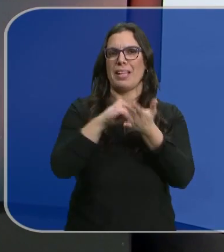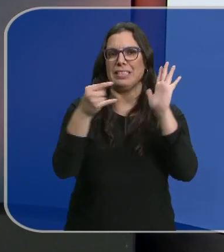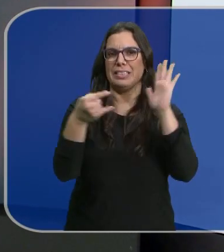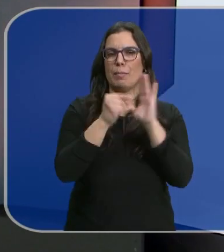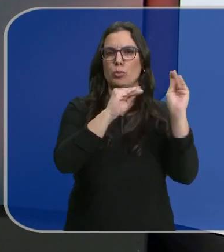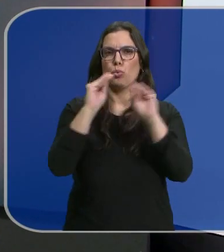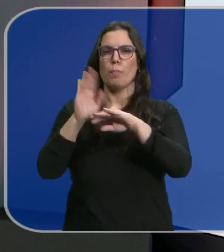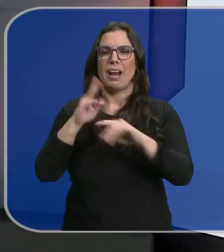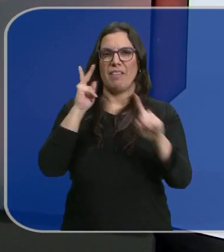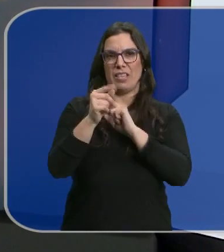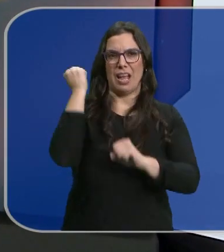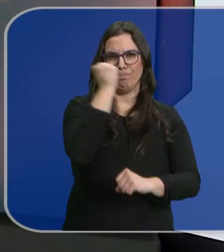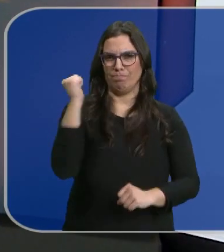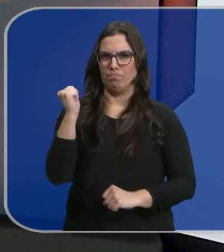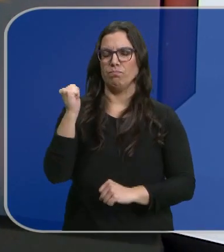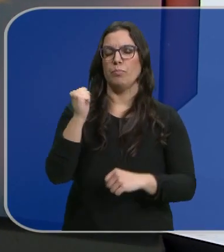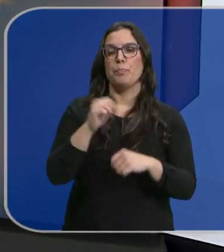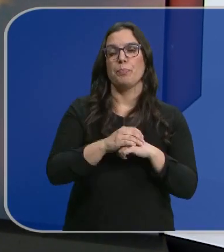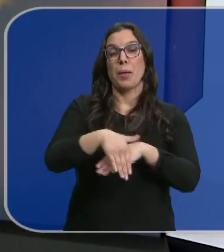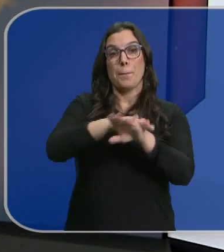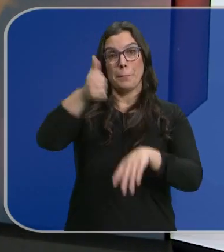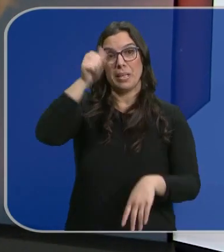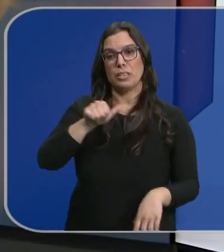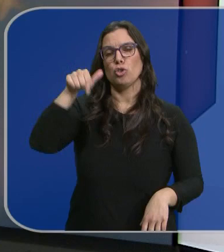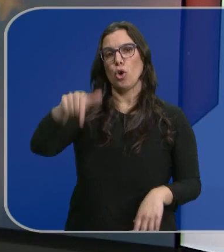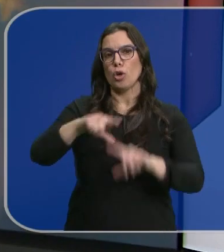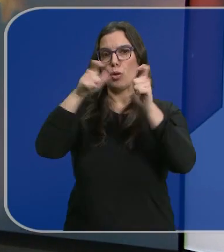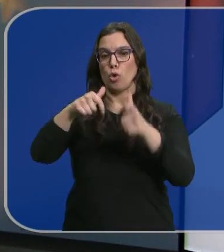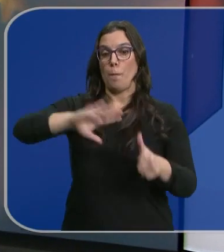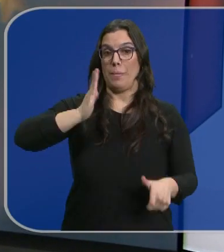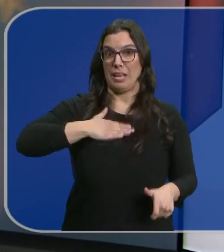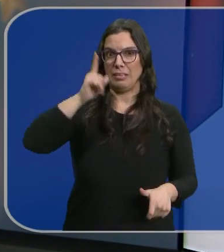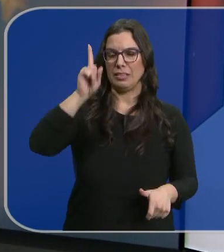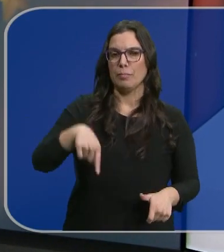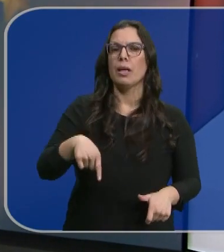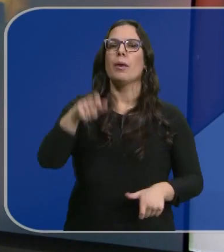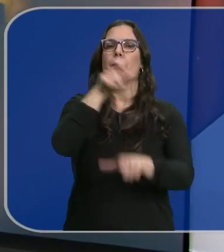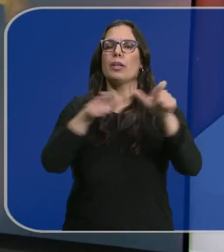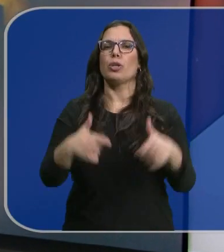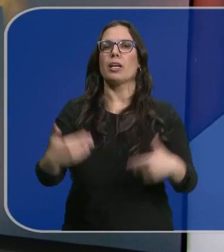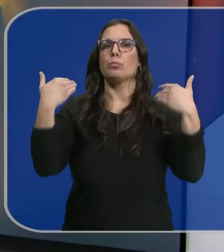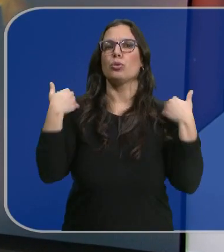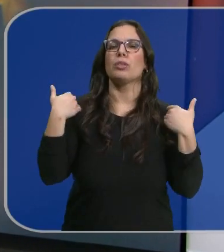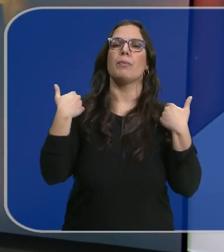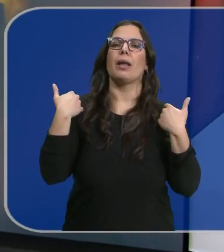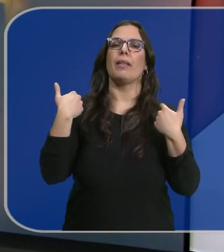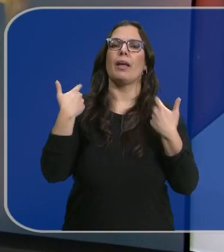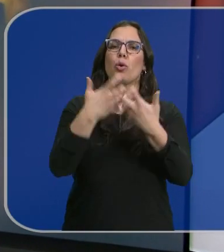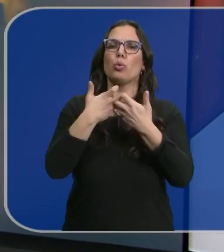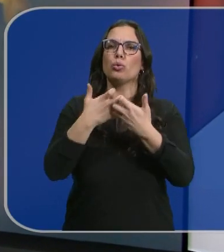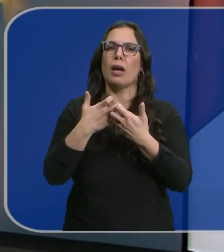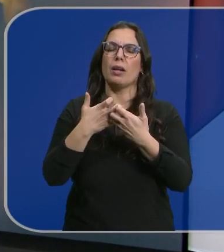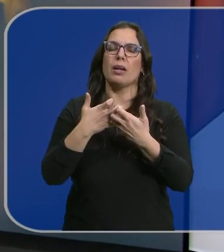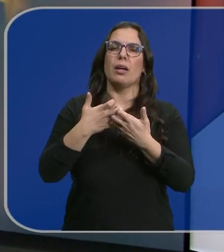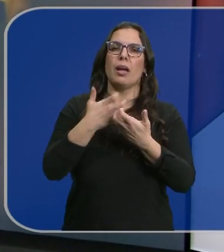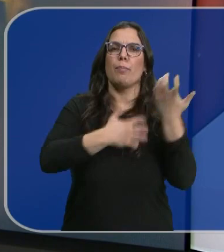mecanismos para prevenir estos crímenes. Fernando Grande Marlaska se reúne hoy y mañana con los responsables de la lucha contra la violencia de género de